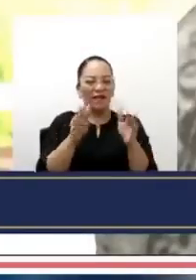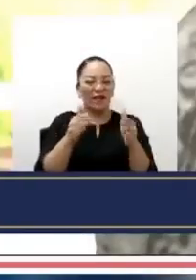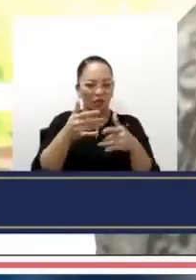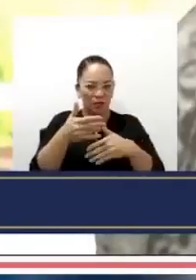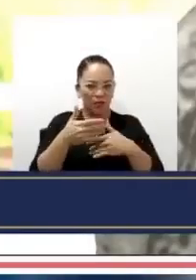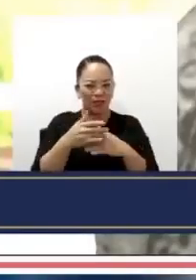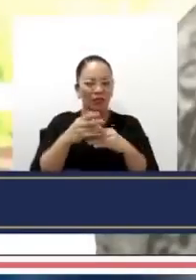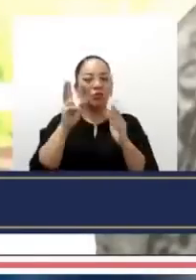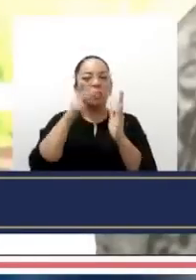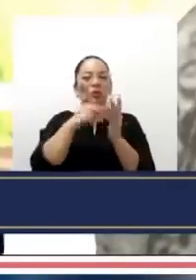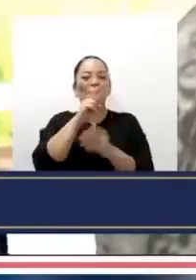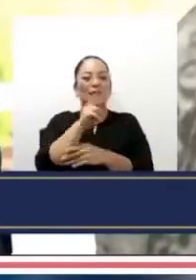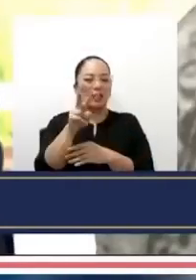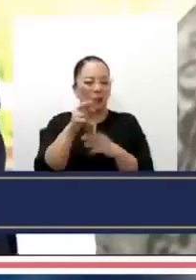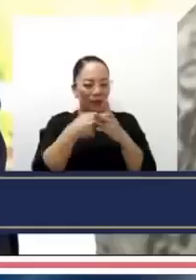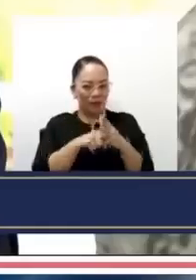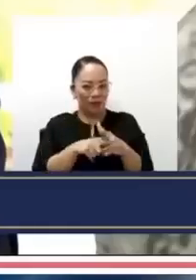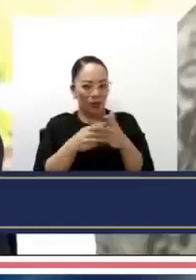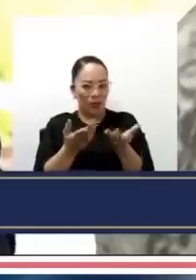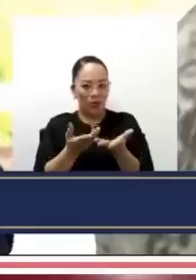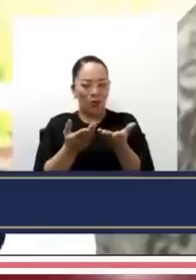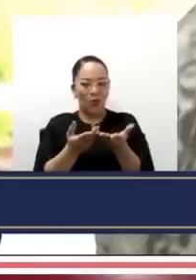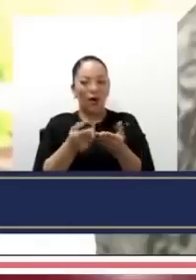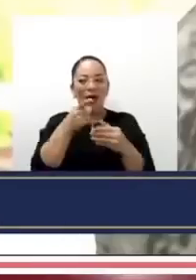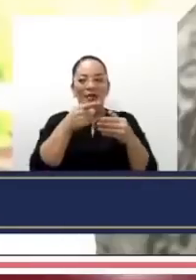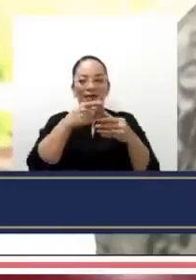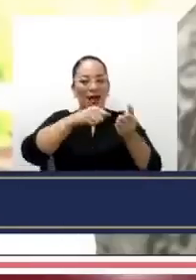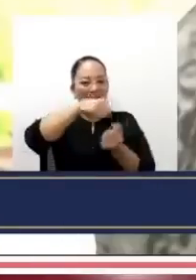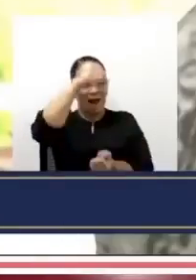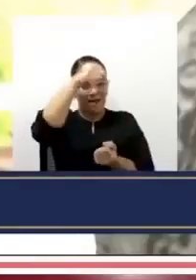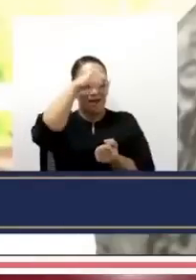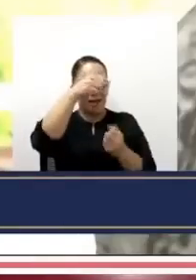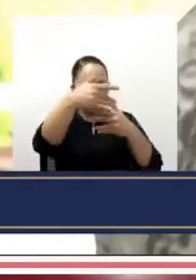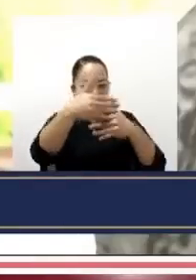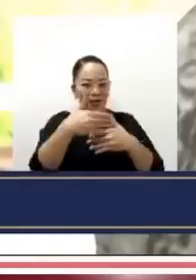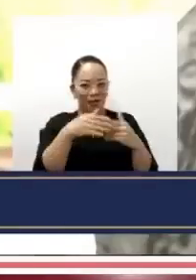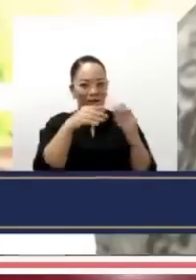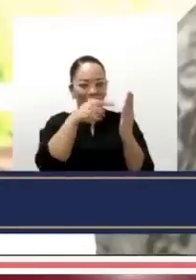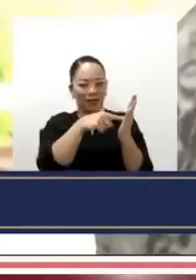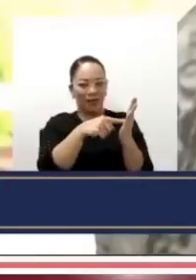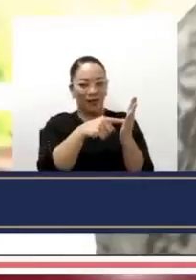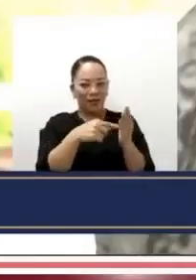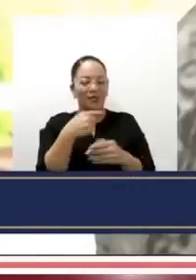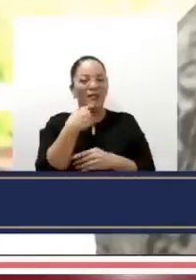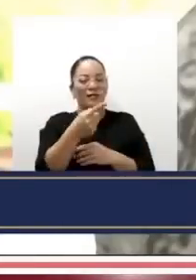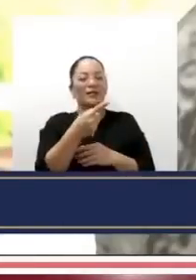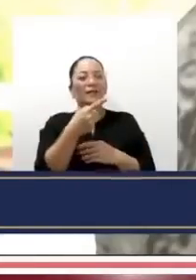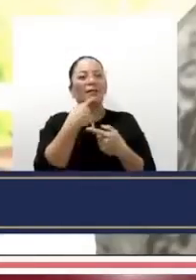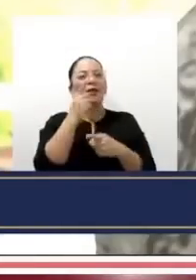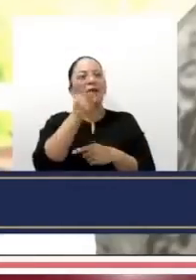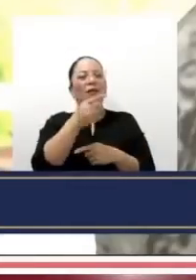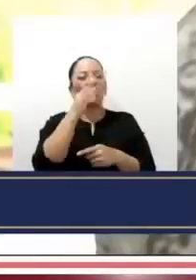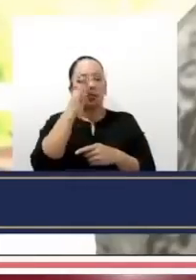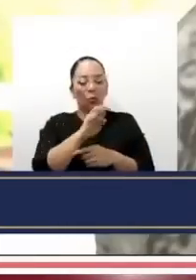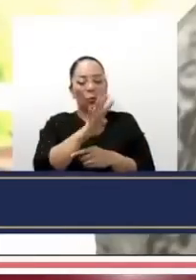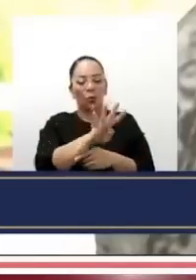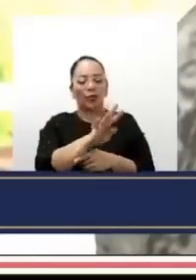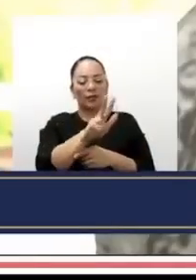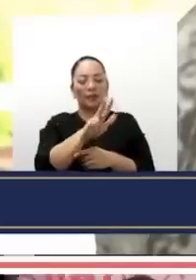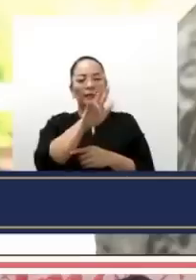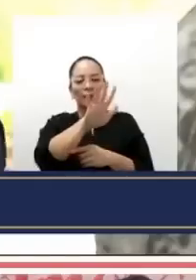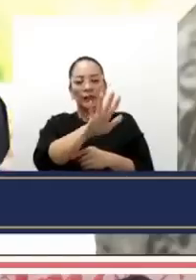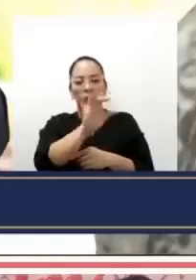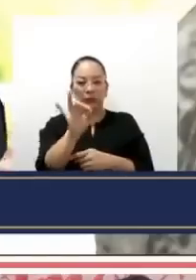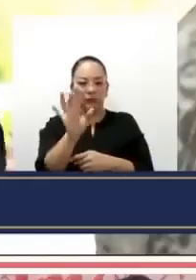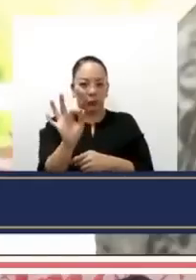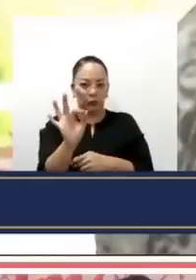desde el 2022 y usted abre el expediente y nada más viene el decreto creo que es el